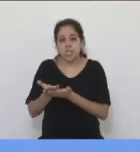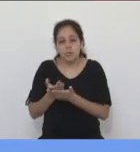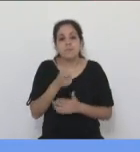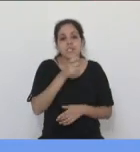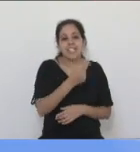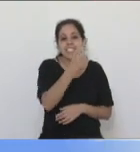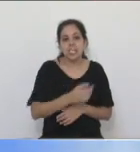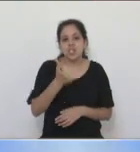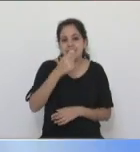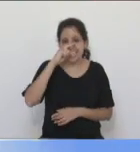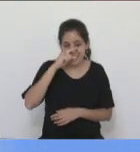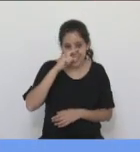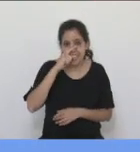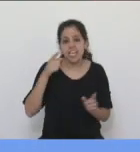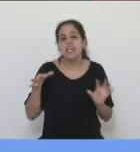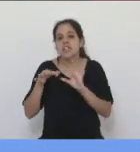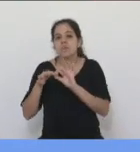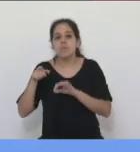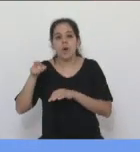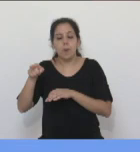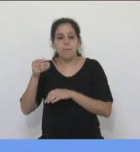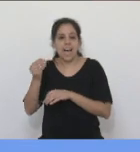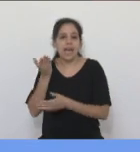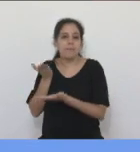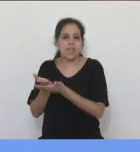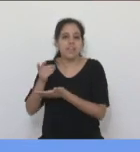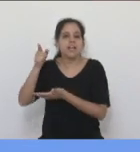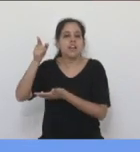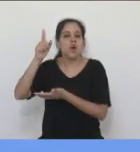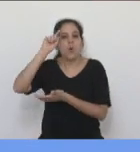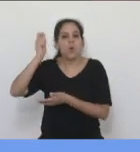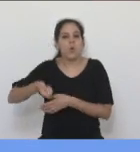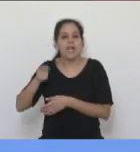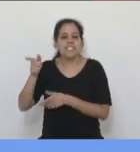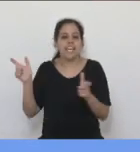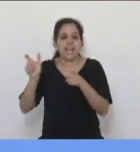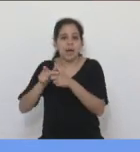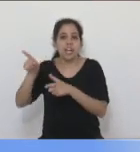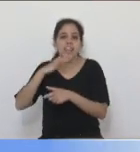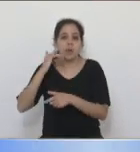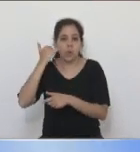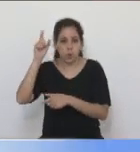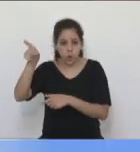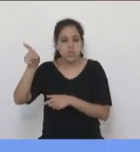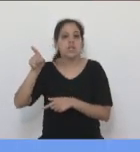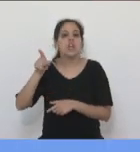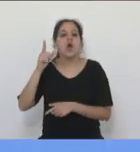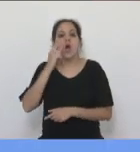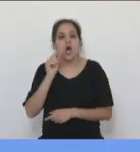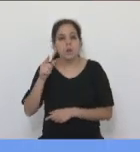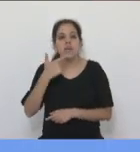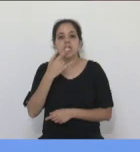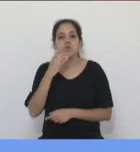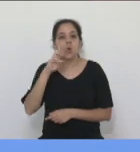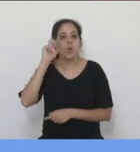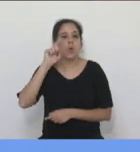167 relacionado al acuerdo para designar al juez de cámara en lo criminal y federal de jujuy el doctor trueta perico aníbal